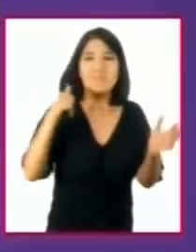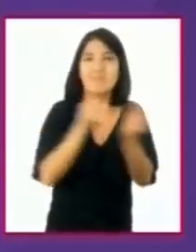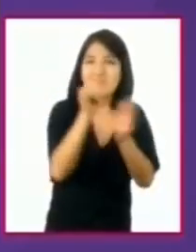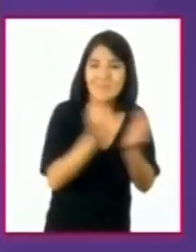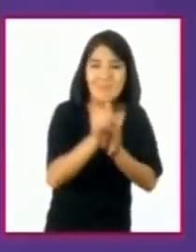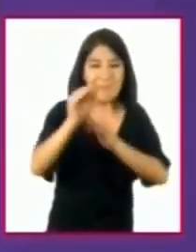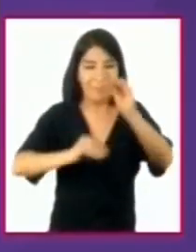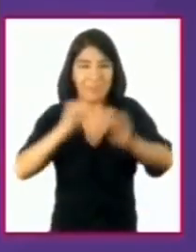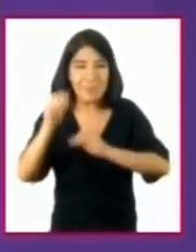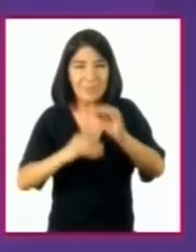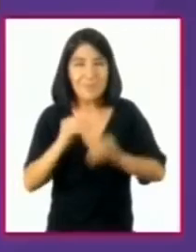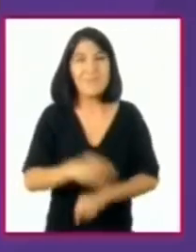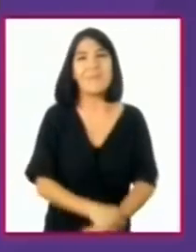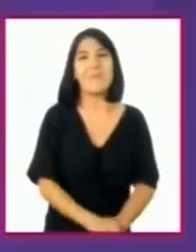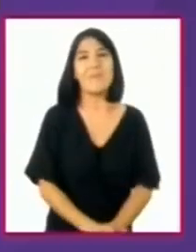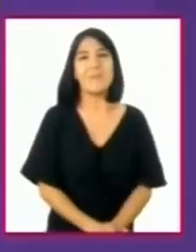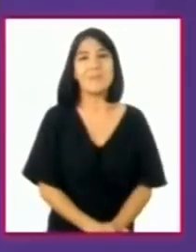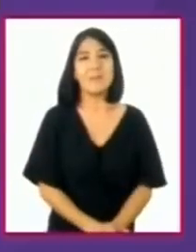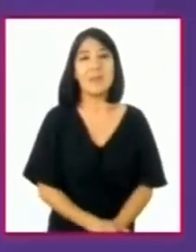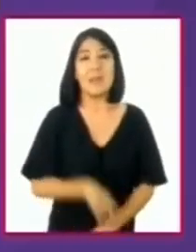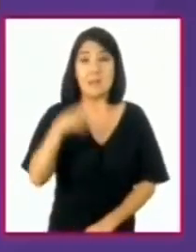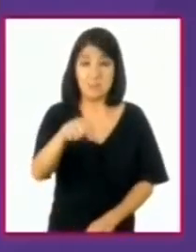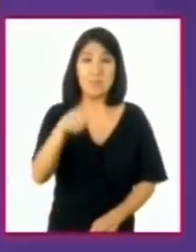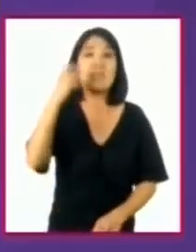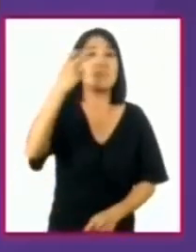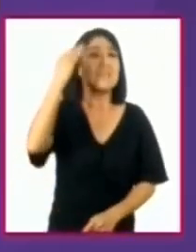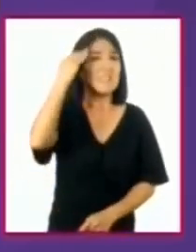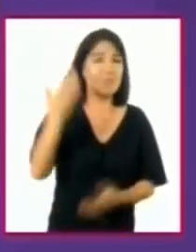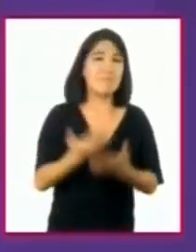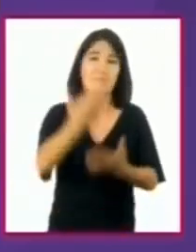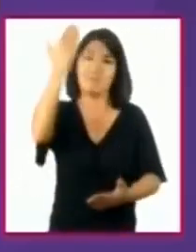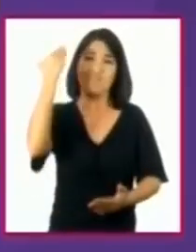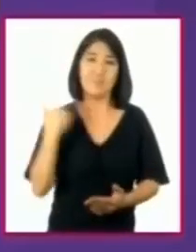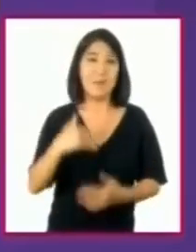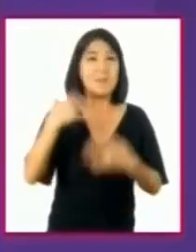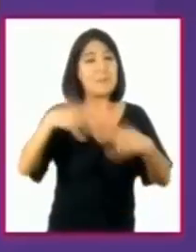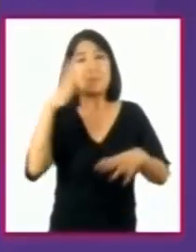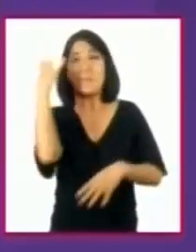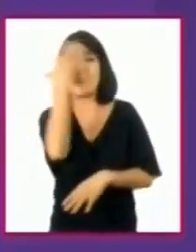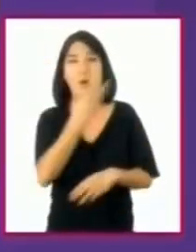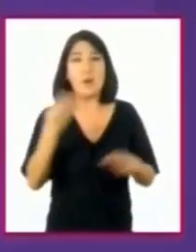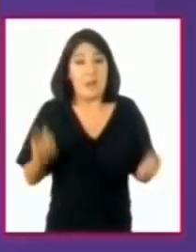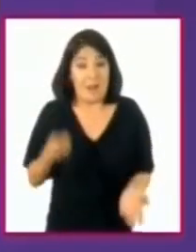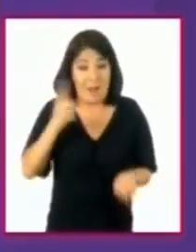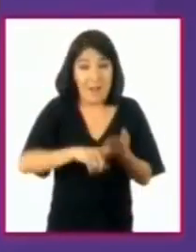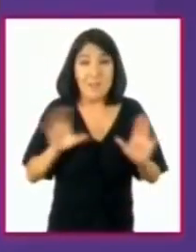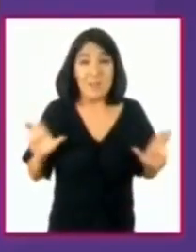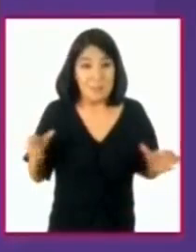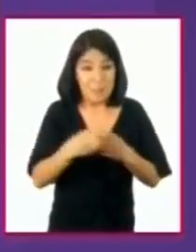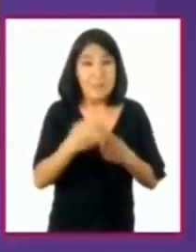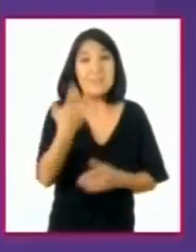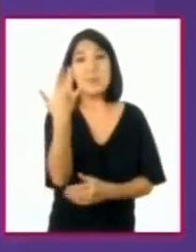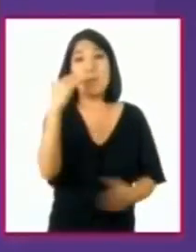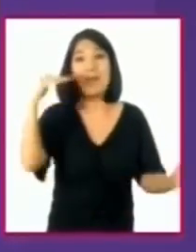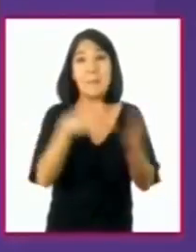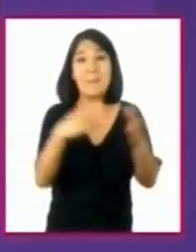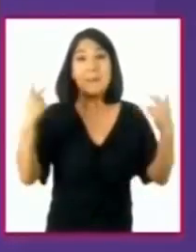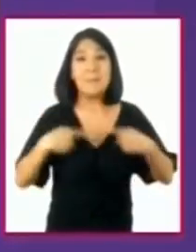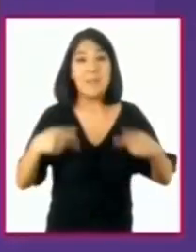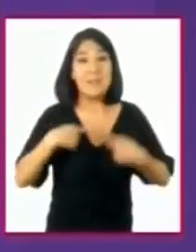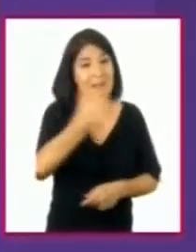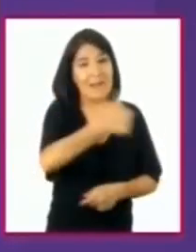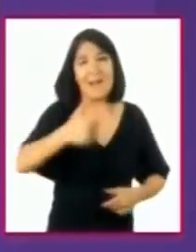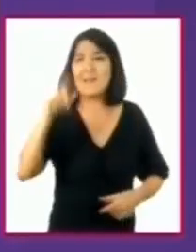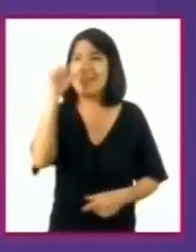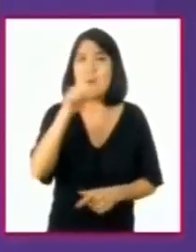pedernal y cerámica. En su momento de mayor esplendor, albergó a más de 150,000 habitantes de múltiples lenguas